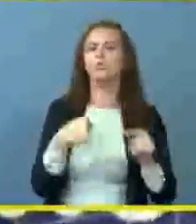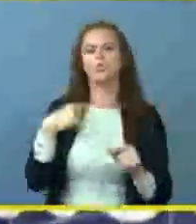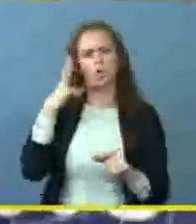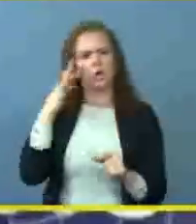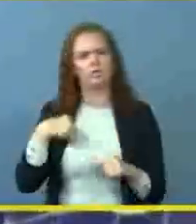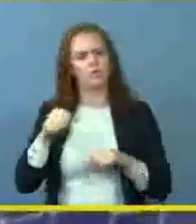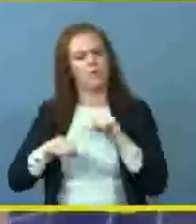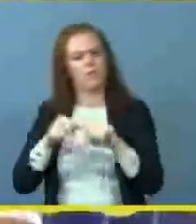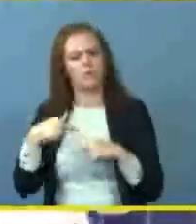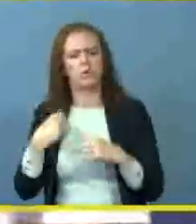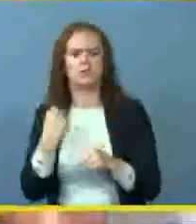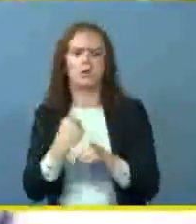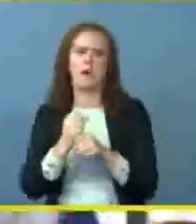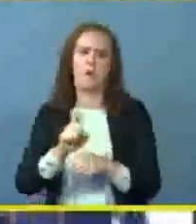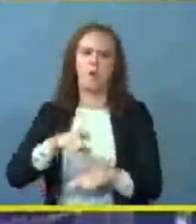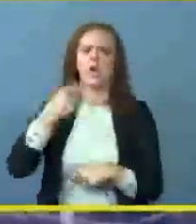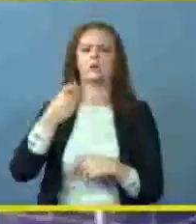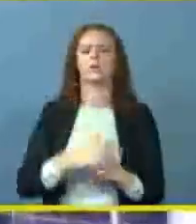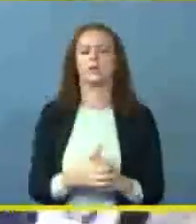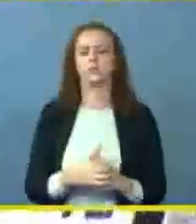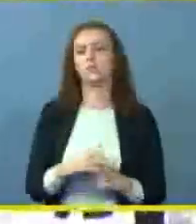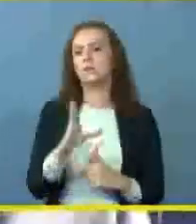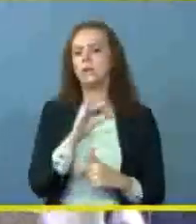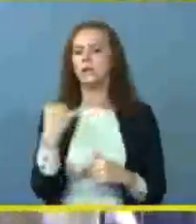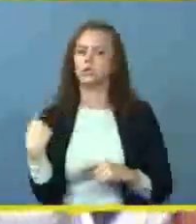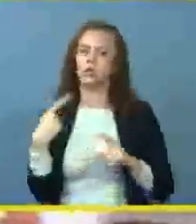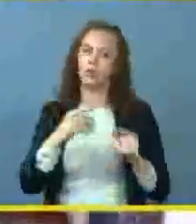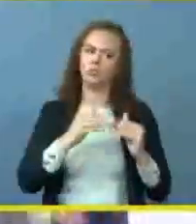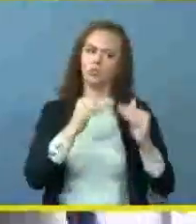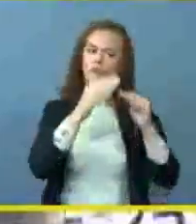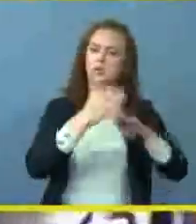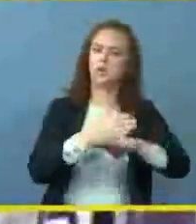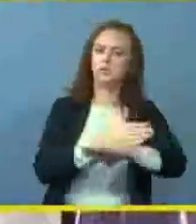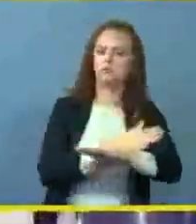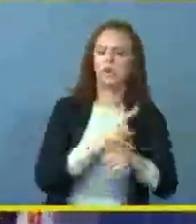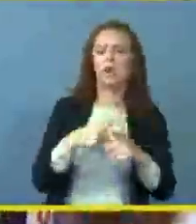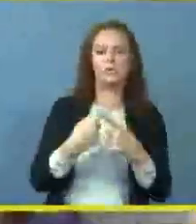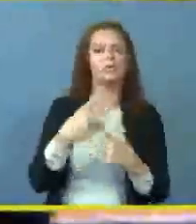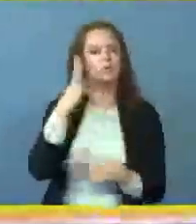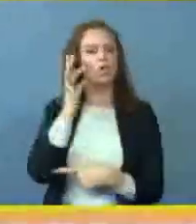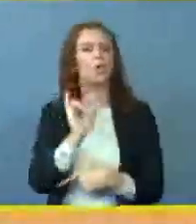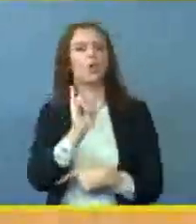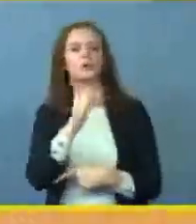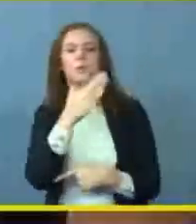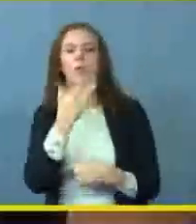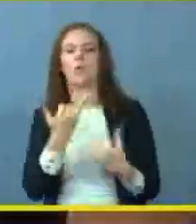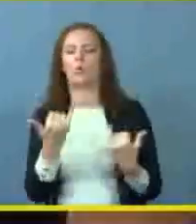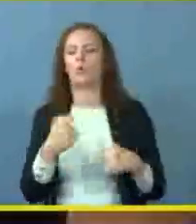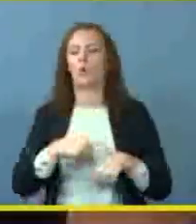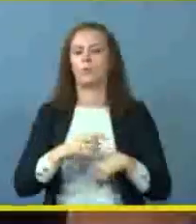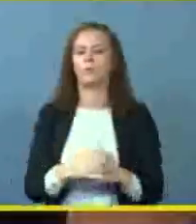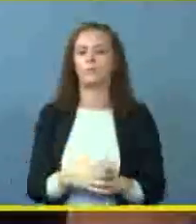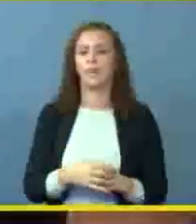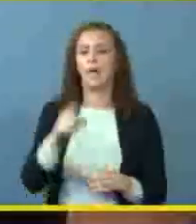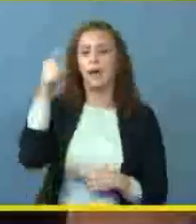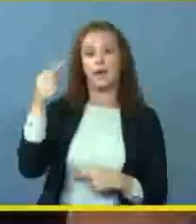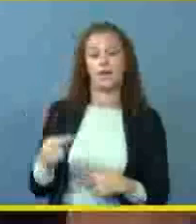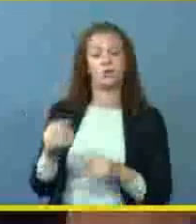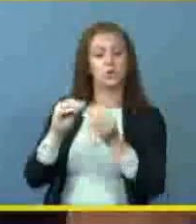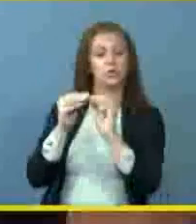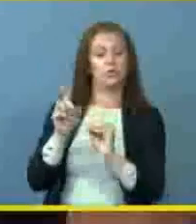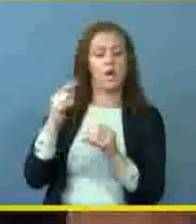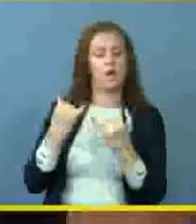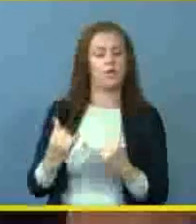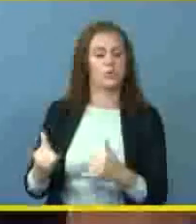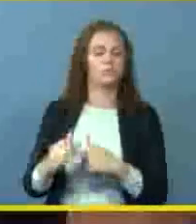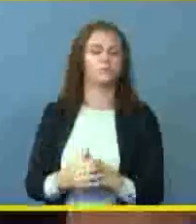esforzado, que he trabajado extra y vengo subiendo nivel, entonces creo que es el mejor momento. Estos son sus números en el actual